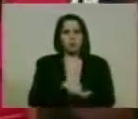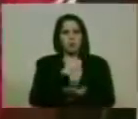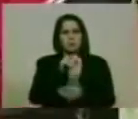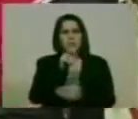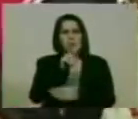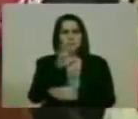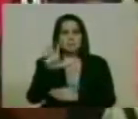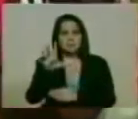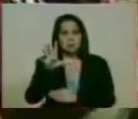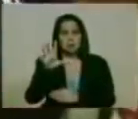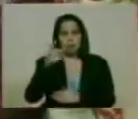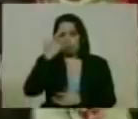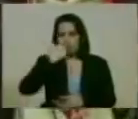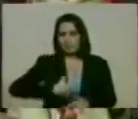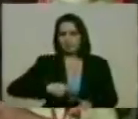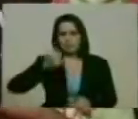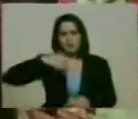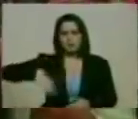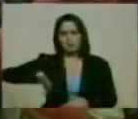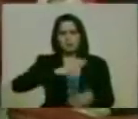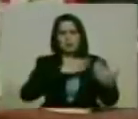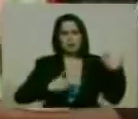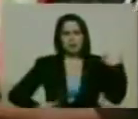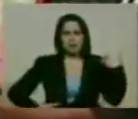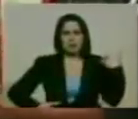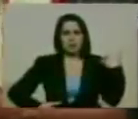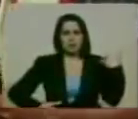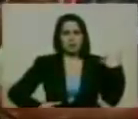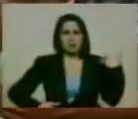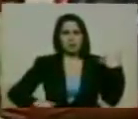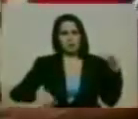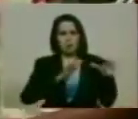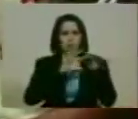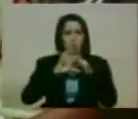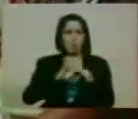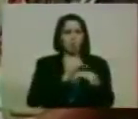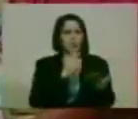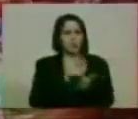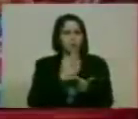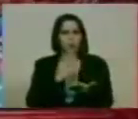Presidente pueblo, pueblo presidente.